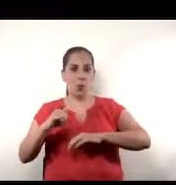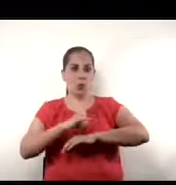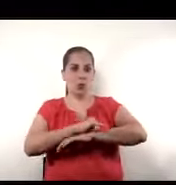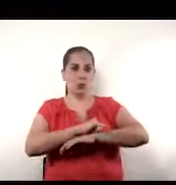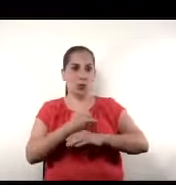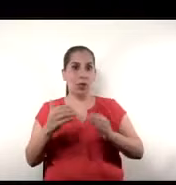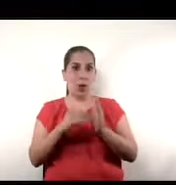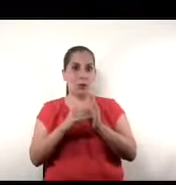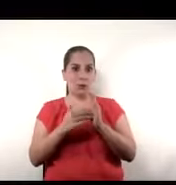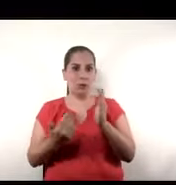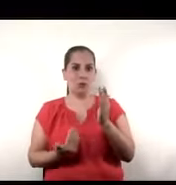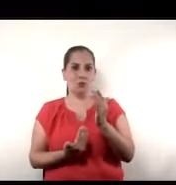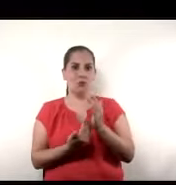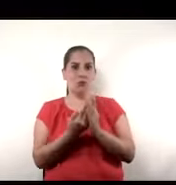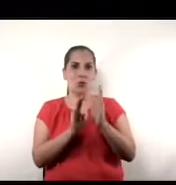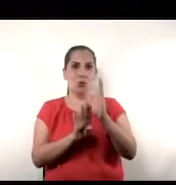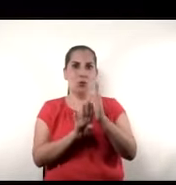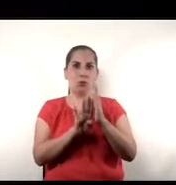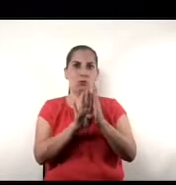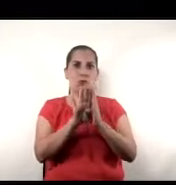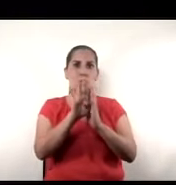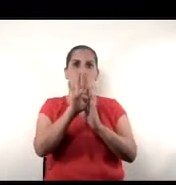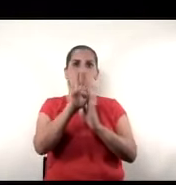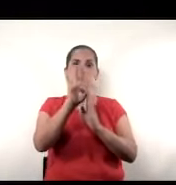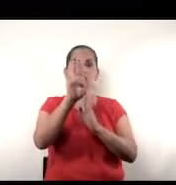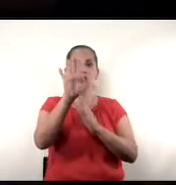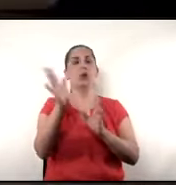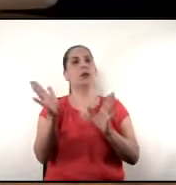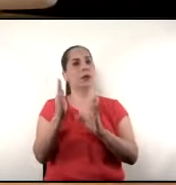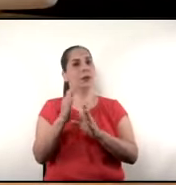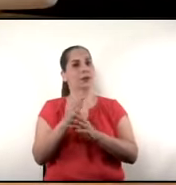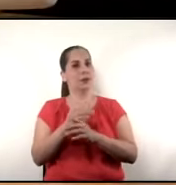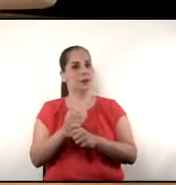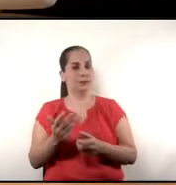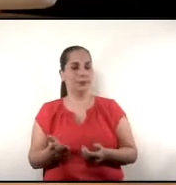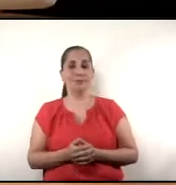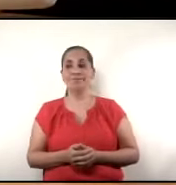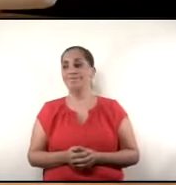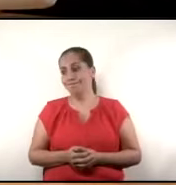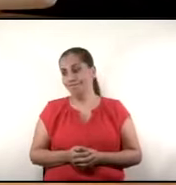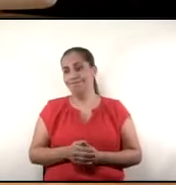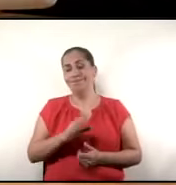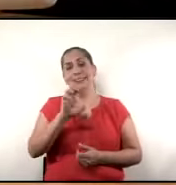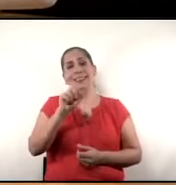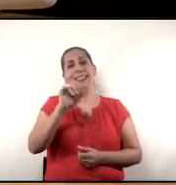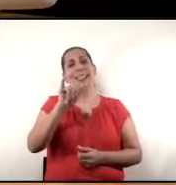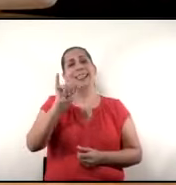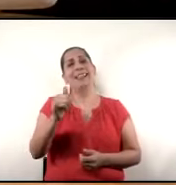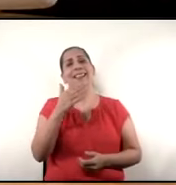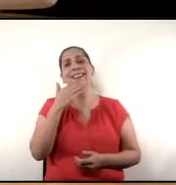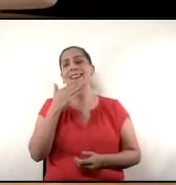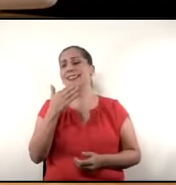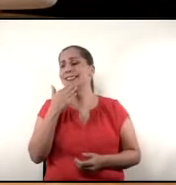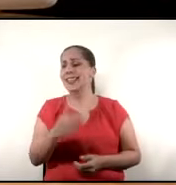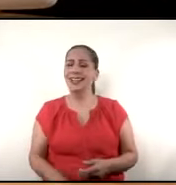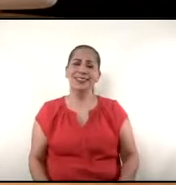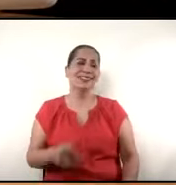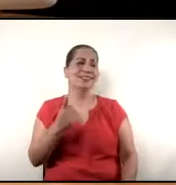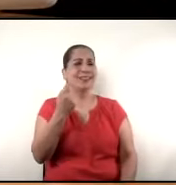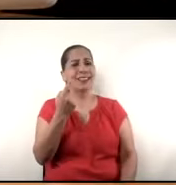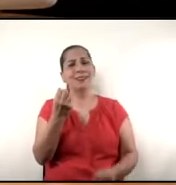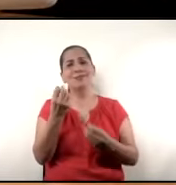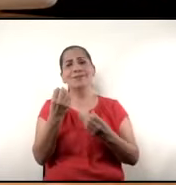Si vuelve a los niveles de antes, ese aeropuerto es necesario. Don Eli, gracias. Nos quedamos con muchas